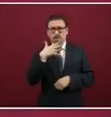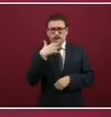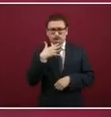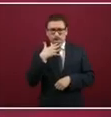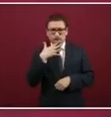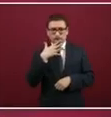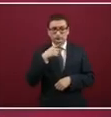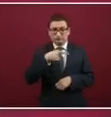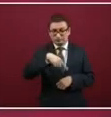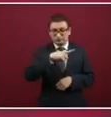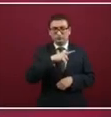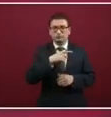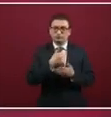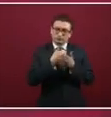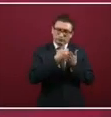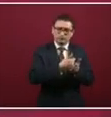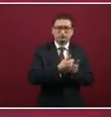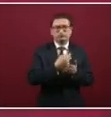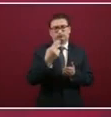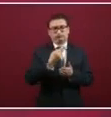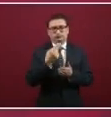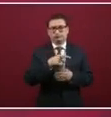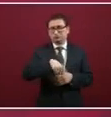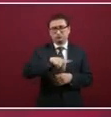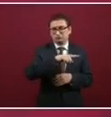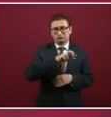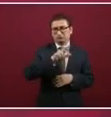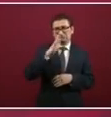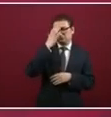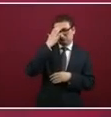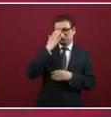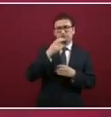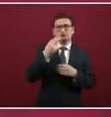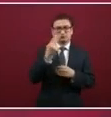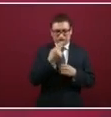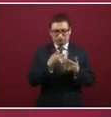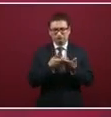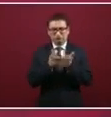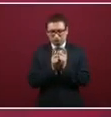que debe de crearse un grupo de terapias